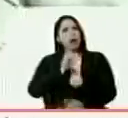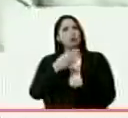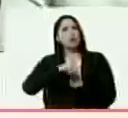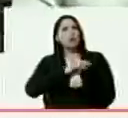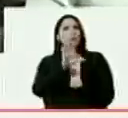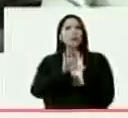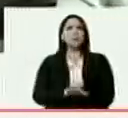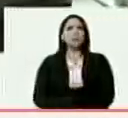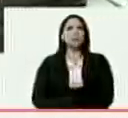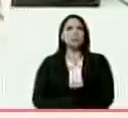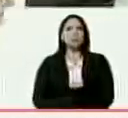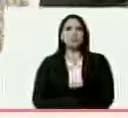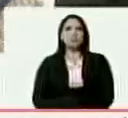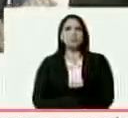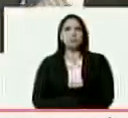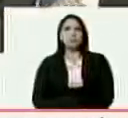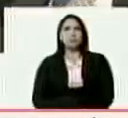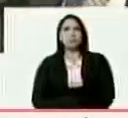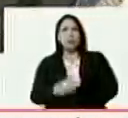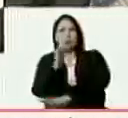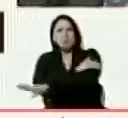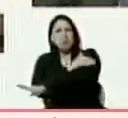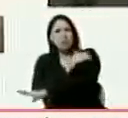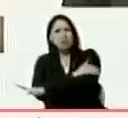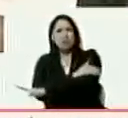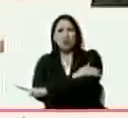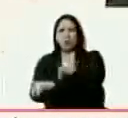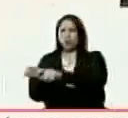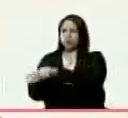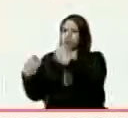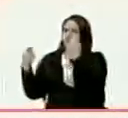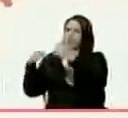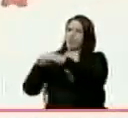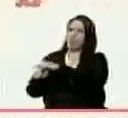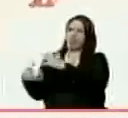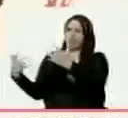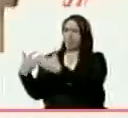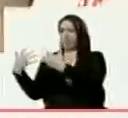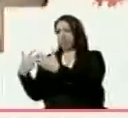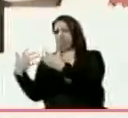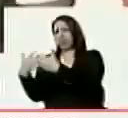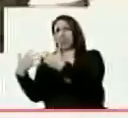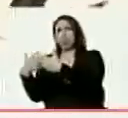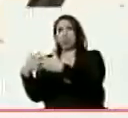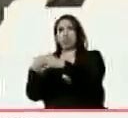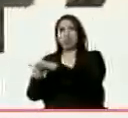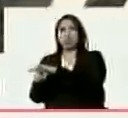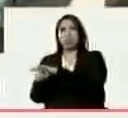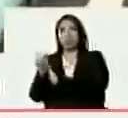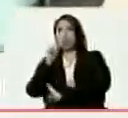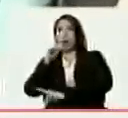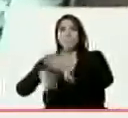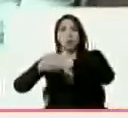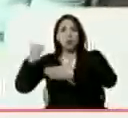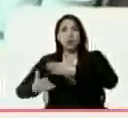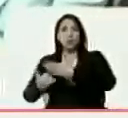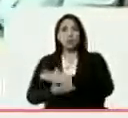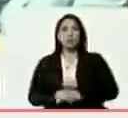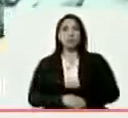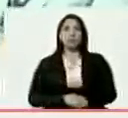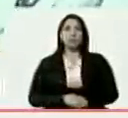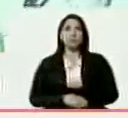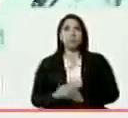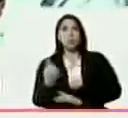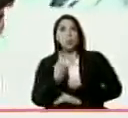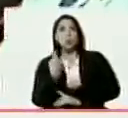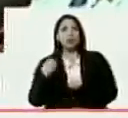país. Una oposición desmembrada, destrozada, dividida, sin proyectos, que lo único que